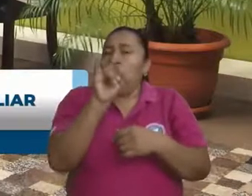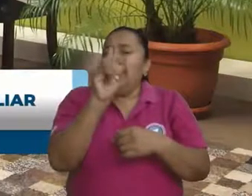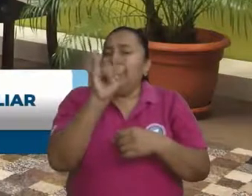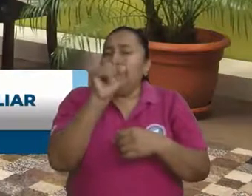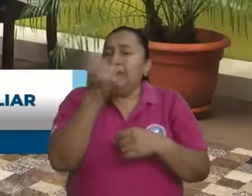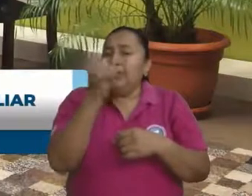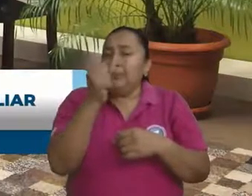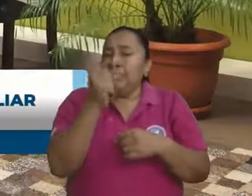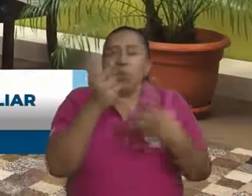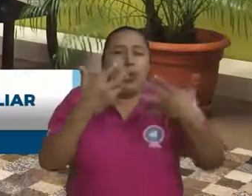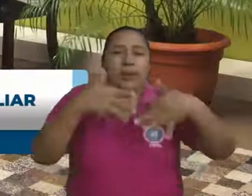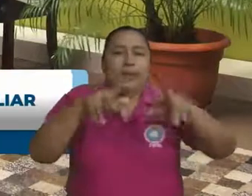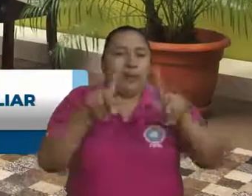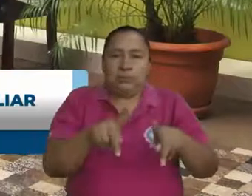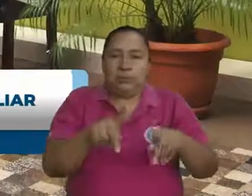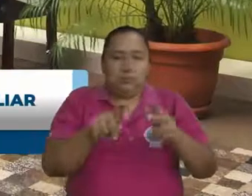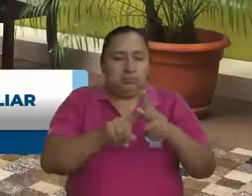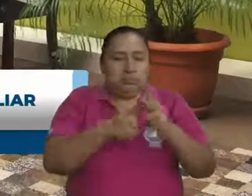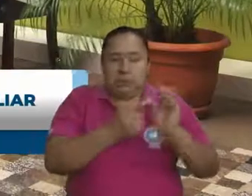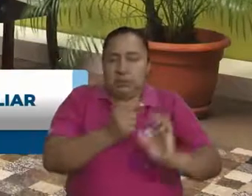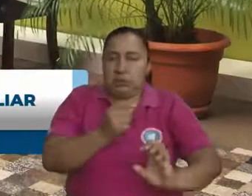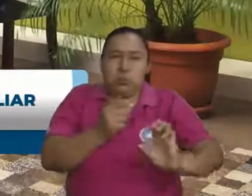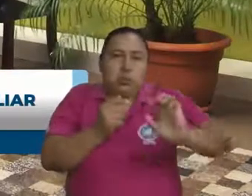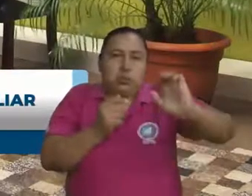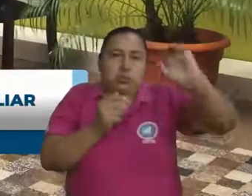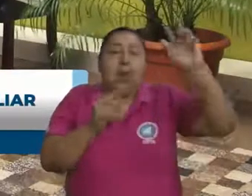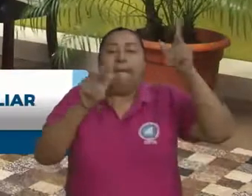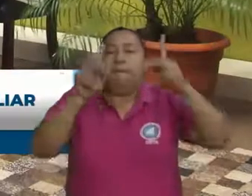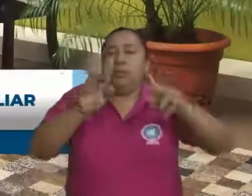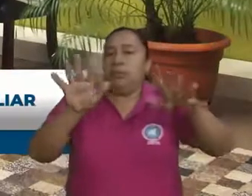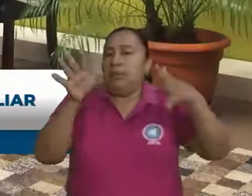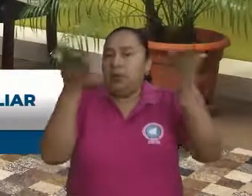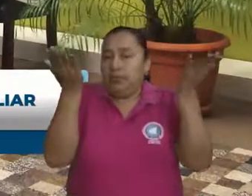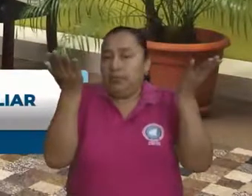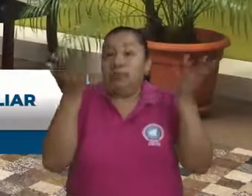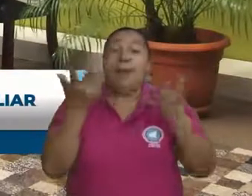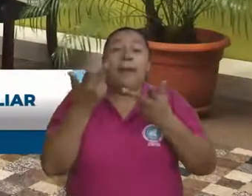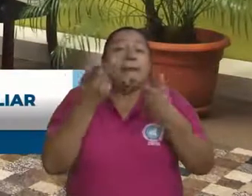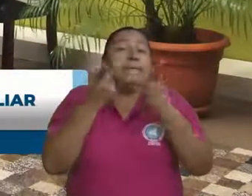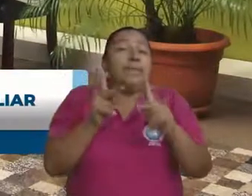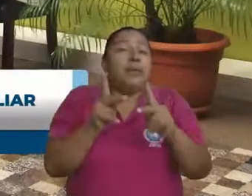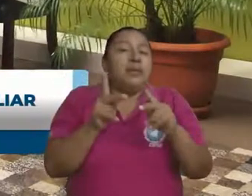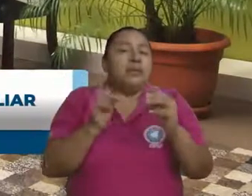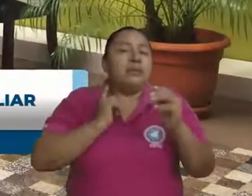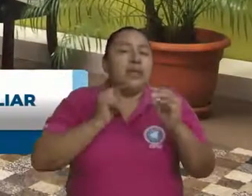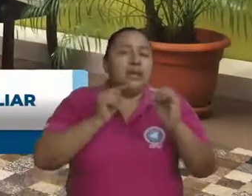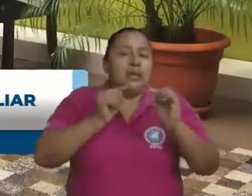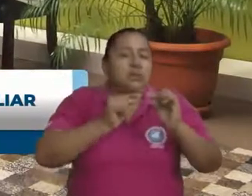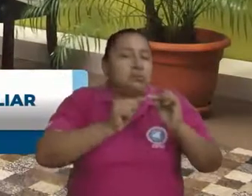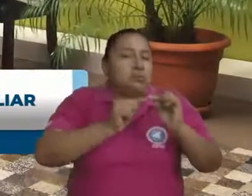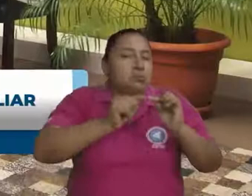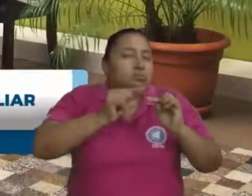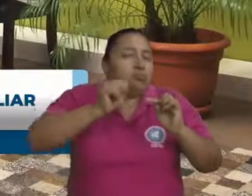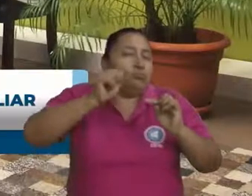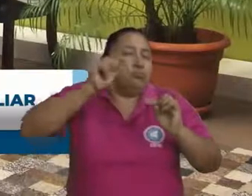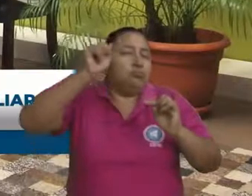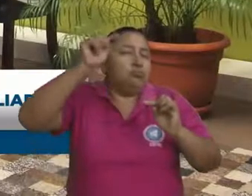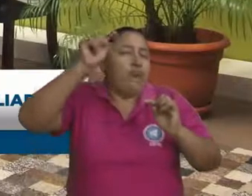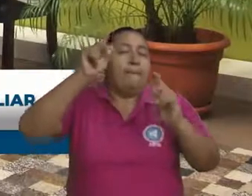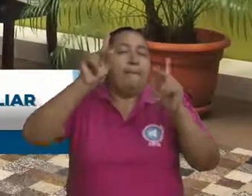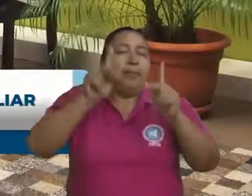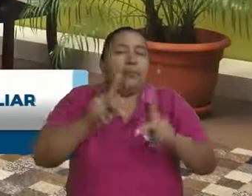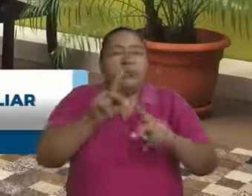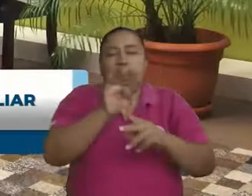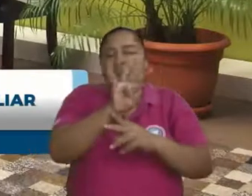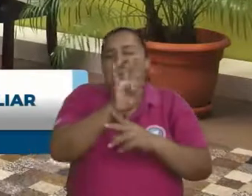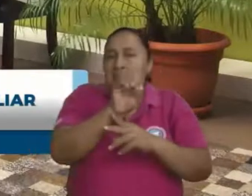afectar a cualquiera, niños, desde niños hasta personas mayores, pero tiene un pico de incidencia principal en aquellas personas entre 40 a